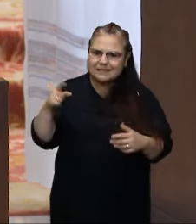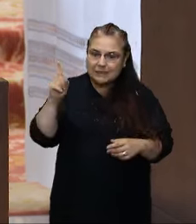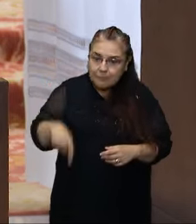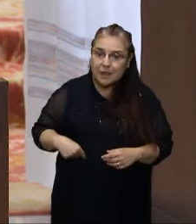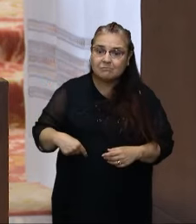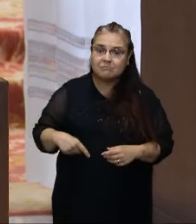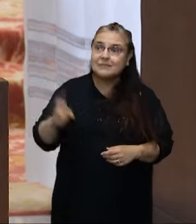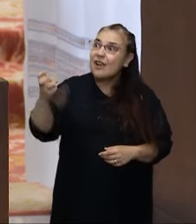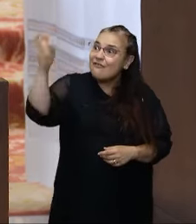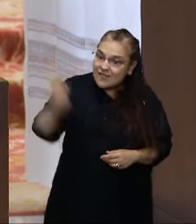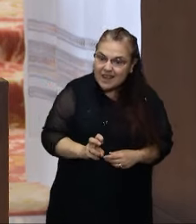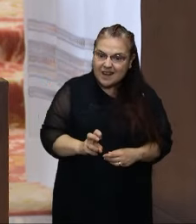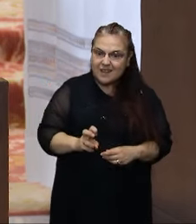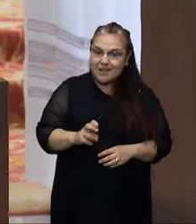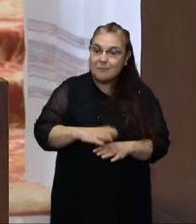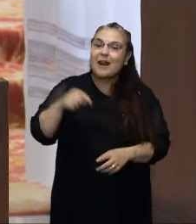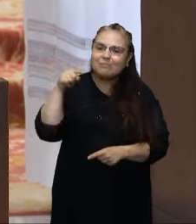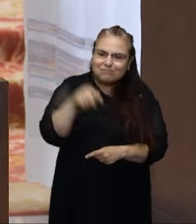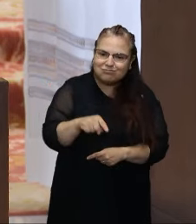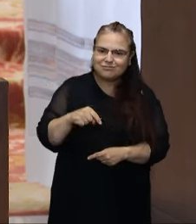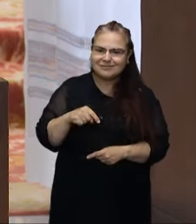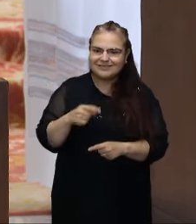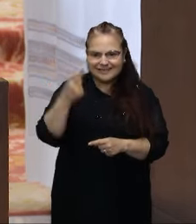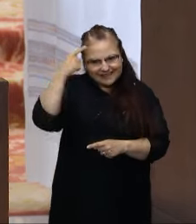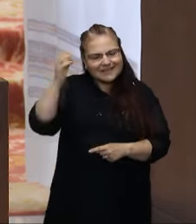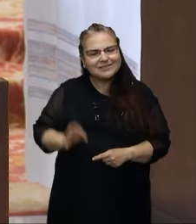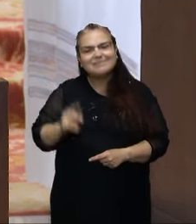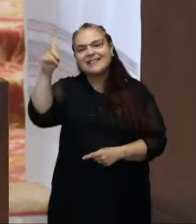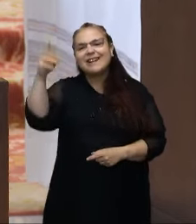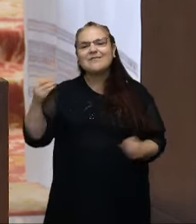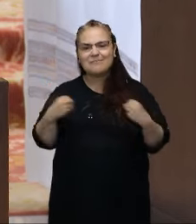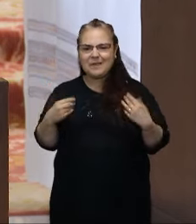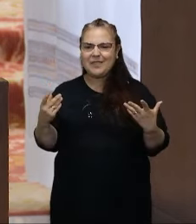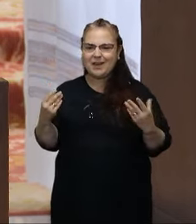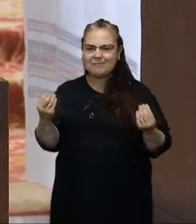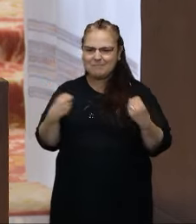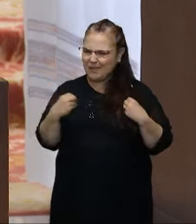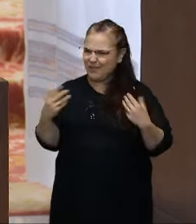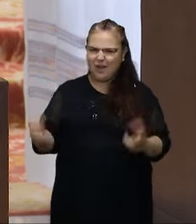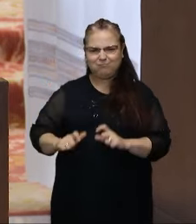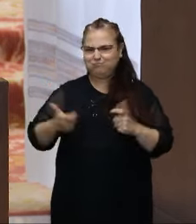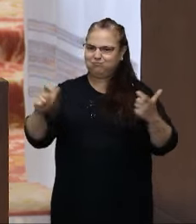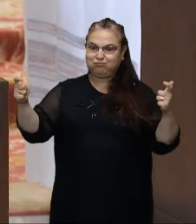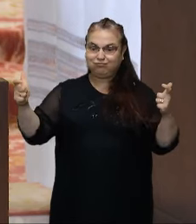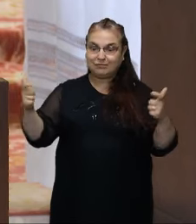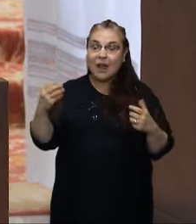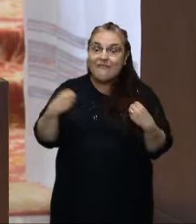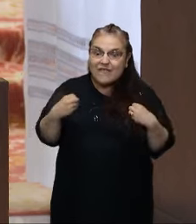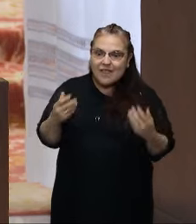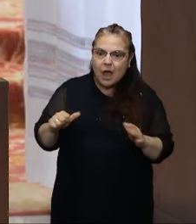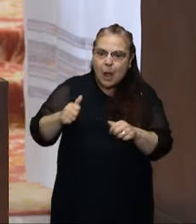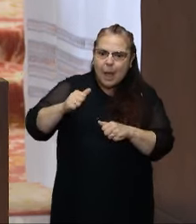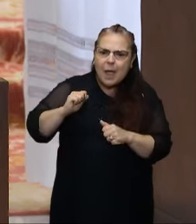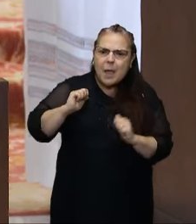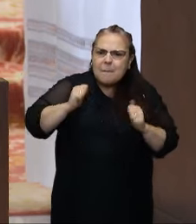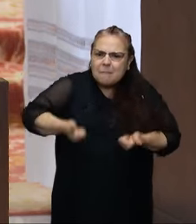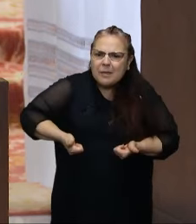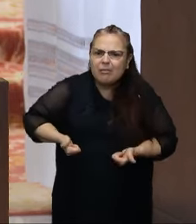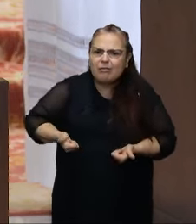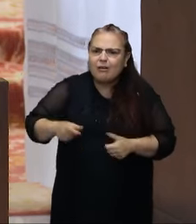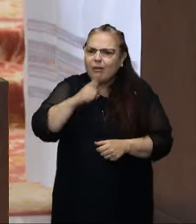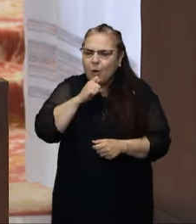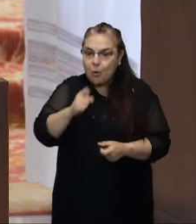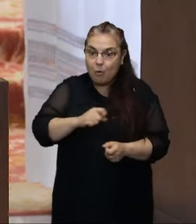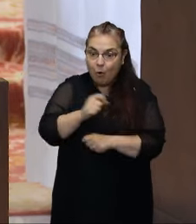para esto, para que creyendo en él tengamos vida y vida abundante. Y esa vida comienza por el perdón de